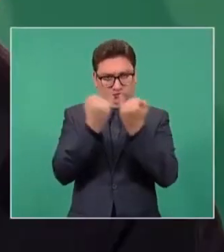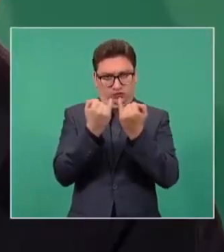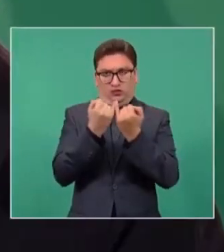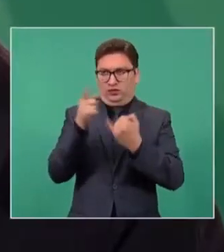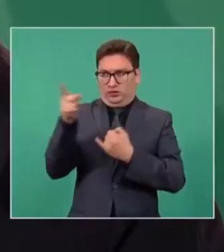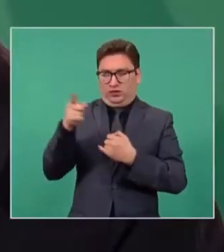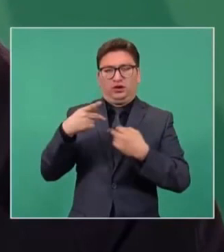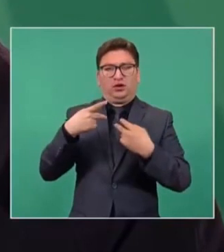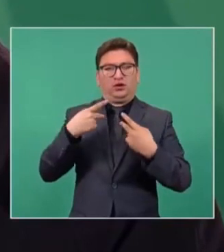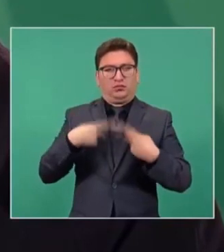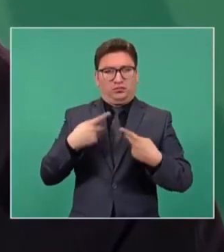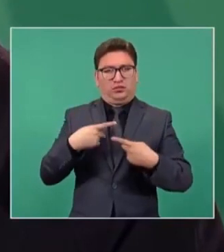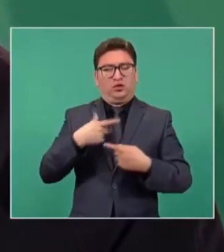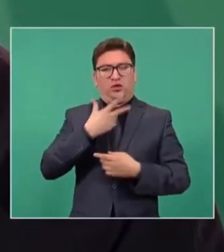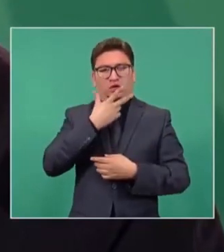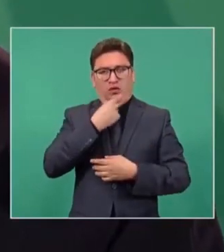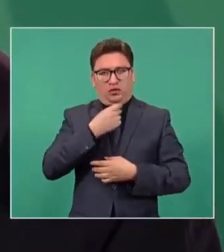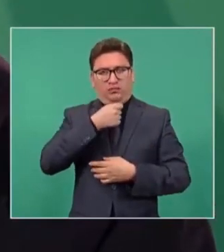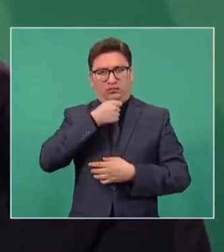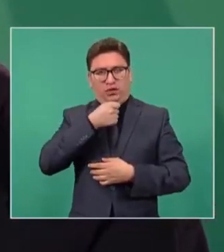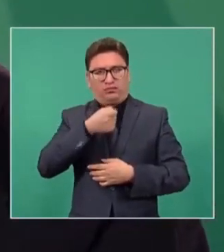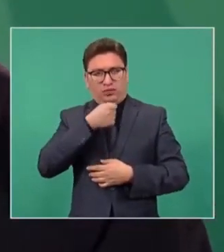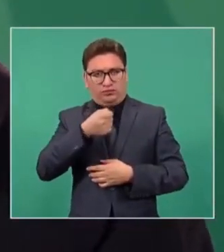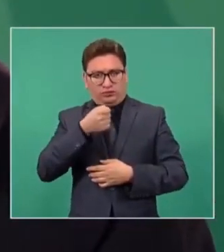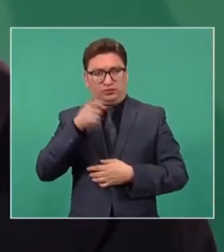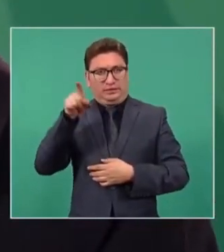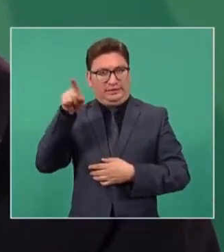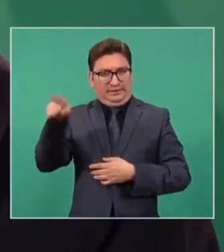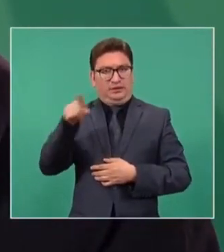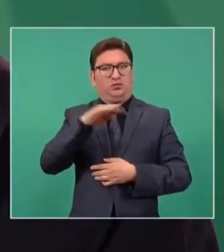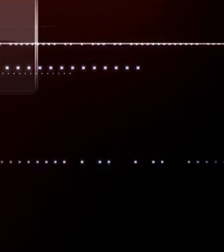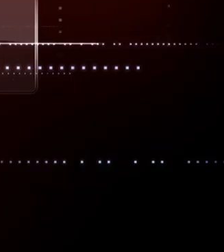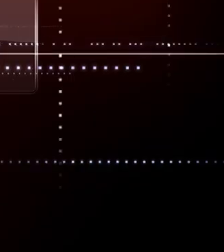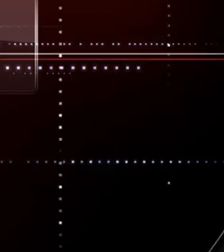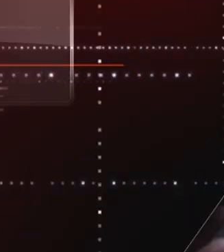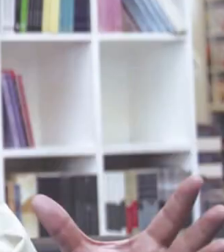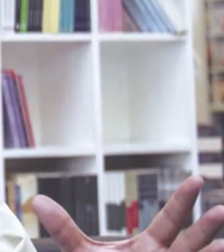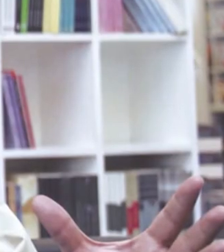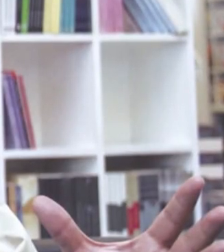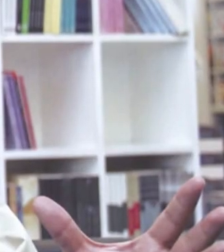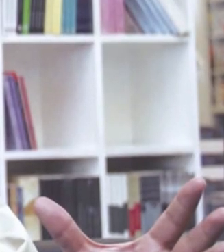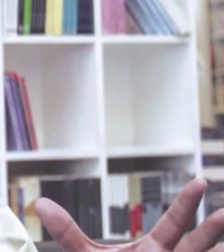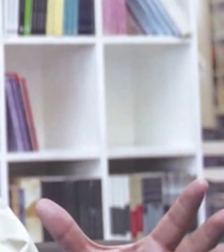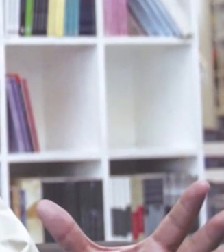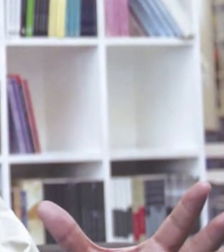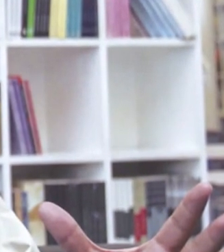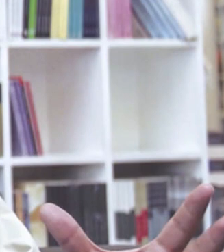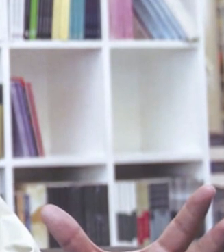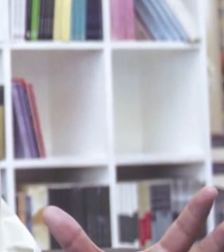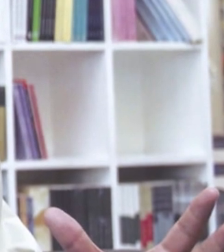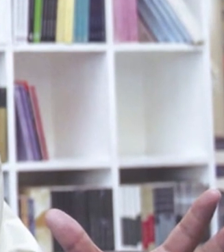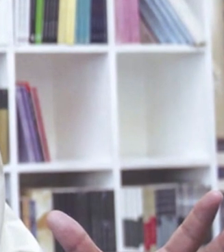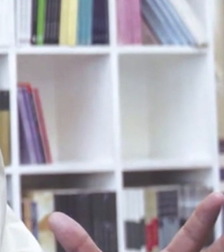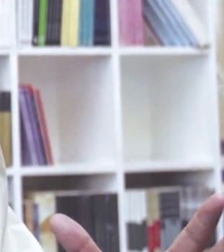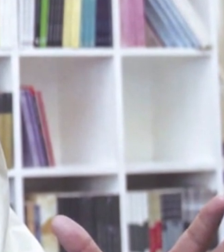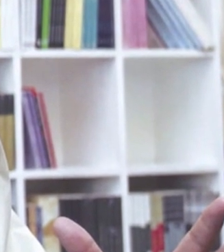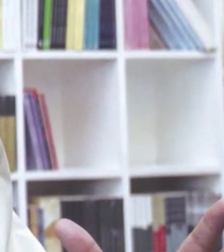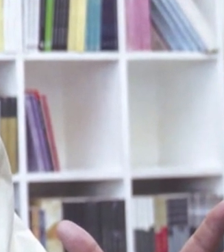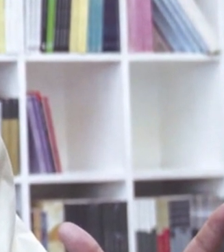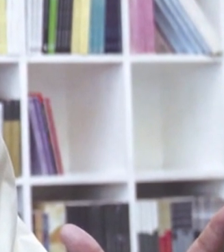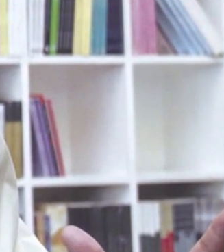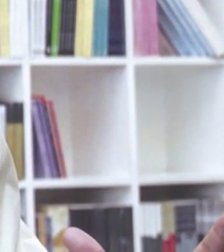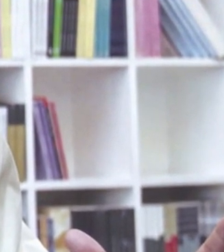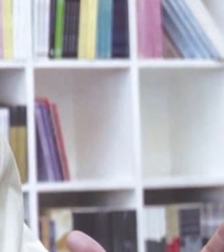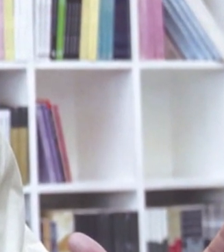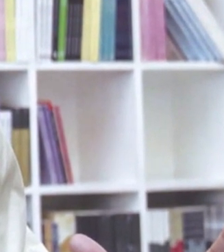el derecho de hacerlo. López Obrador aseguró que las autoridades tienen entre